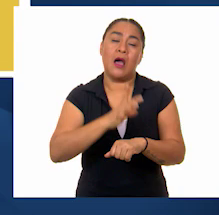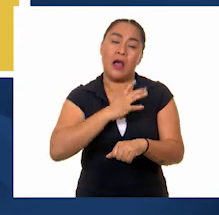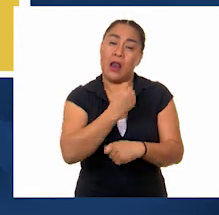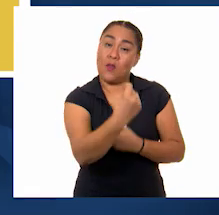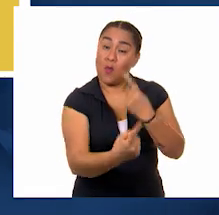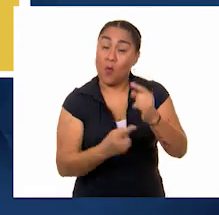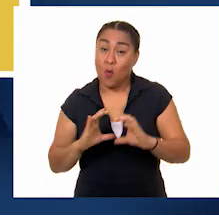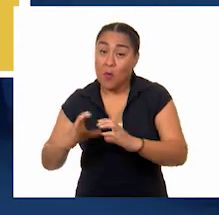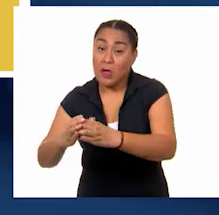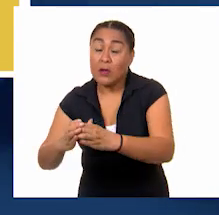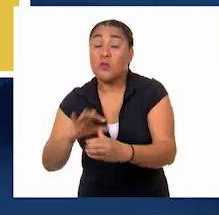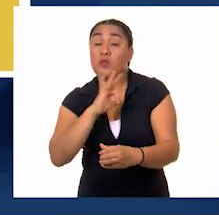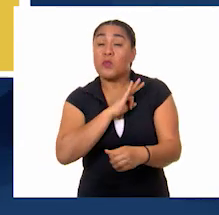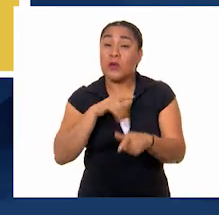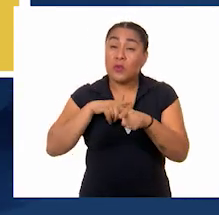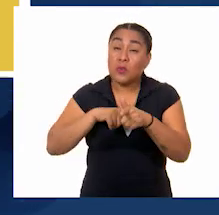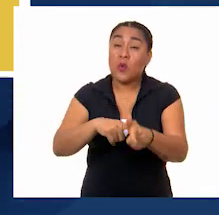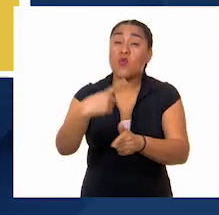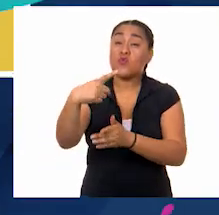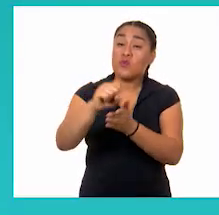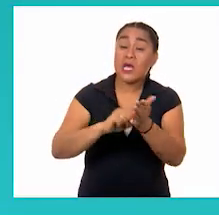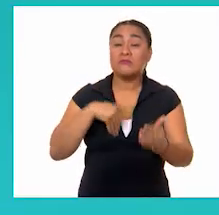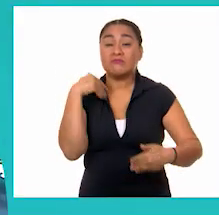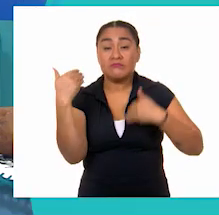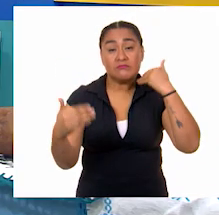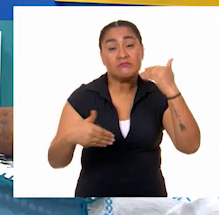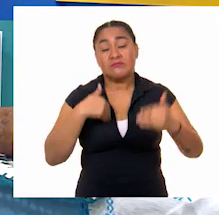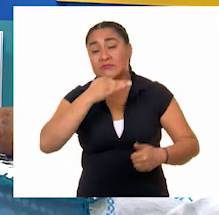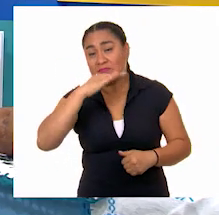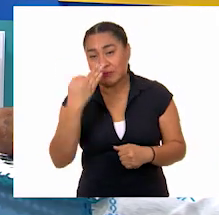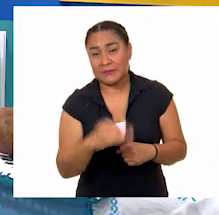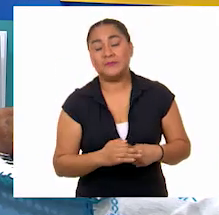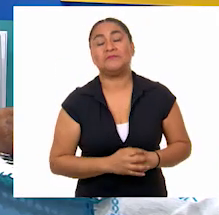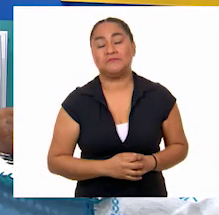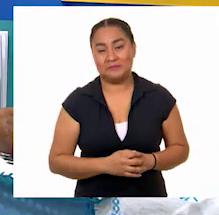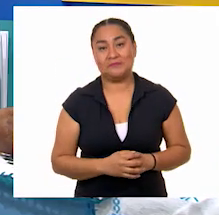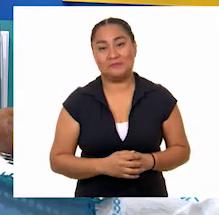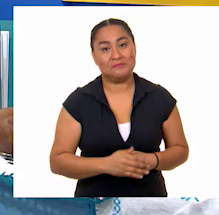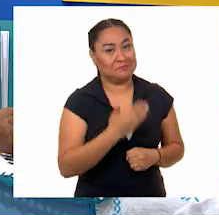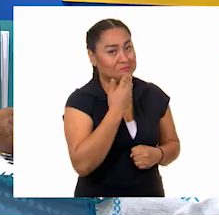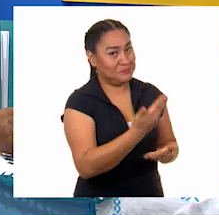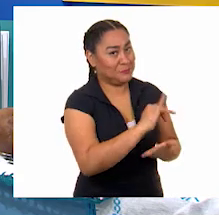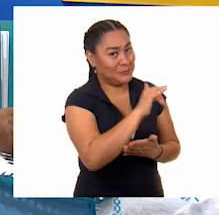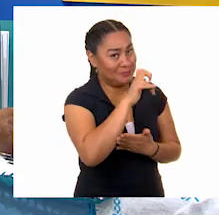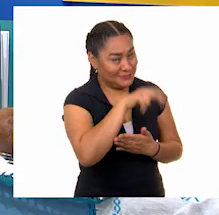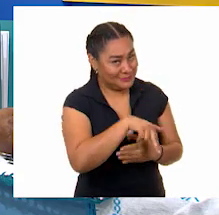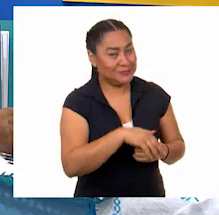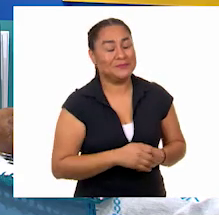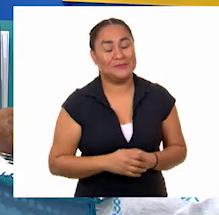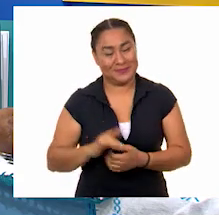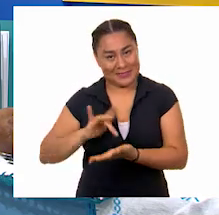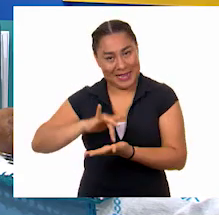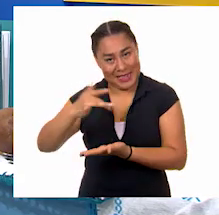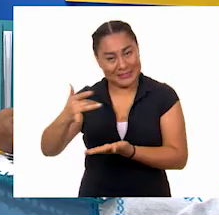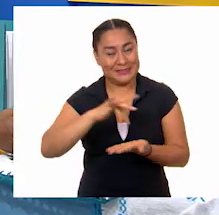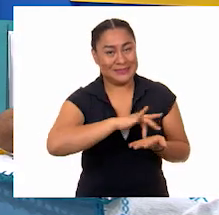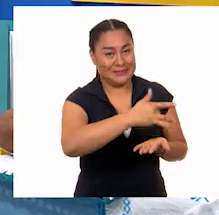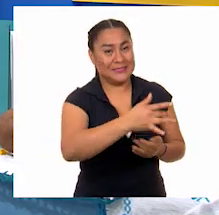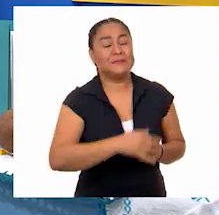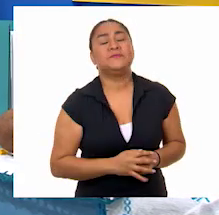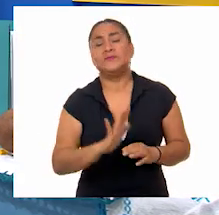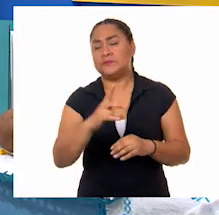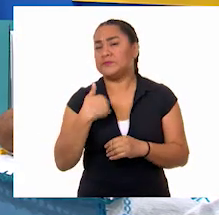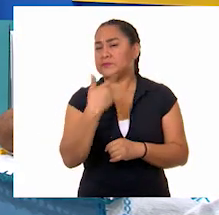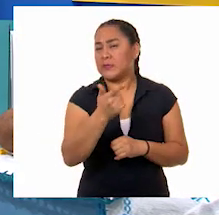comunidades dura hasta un mes. Muy bien, estimado Joaquín. Gracias. Gracias. Ahora te